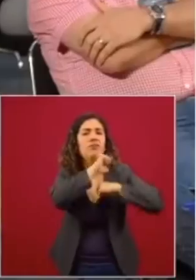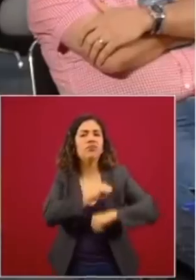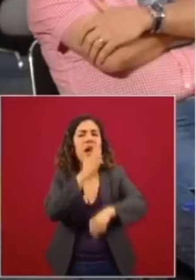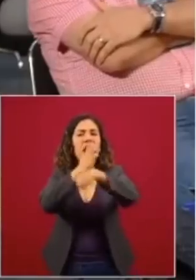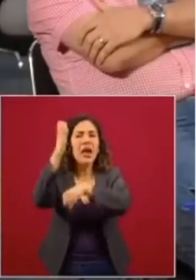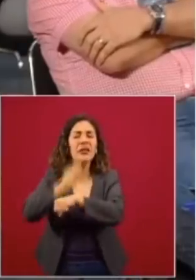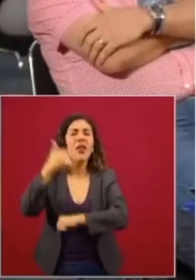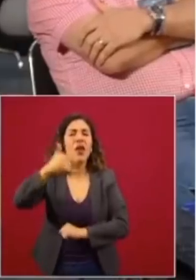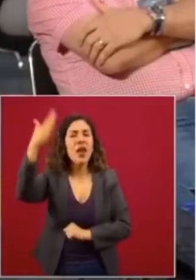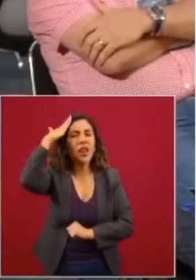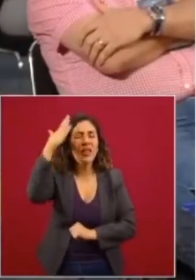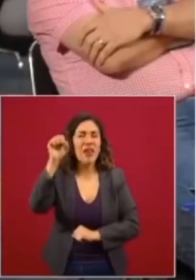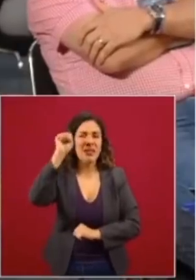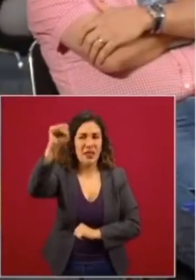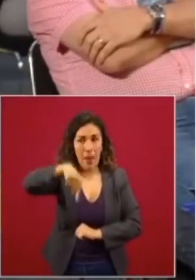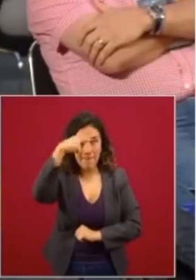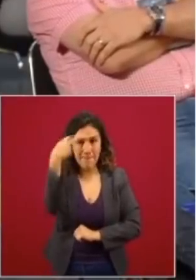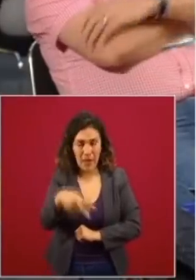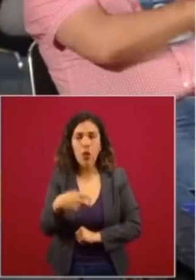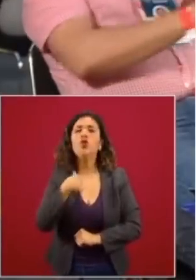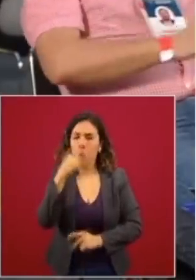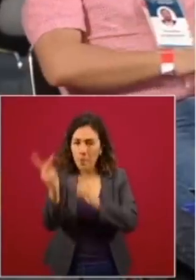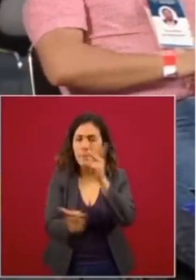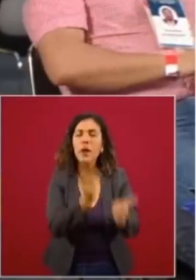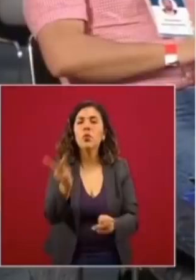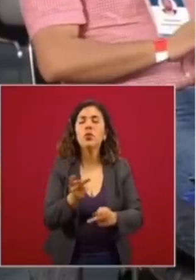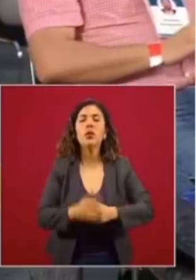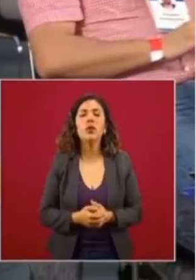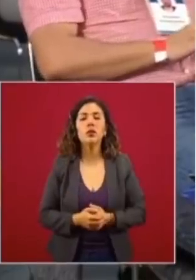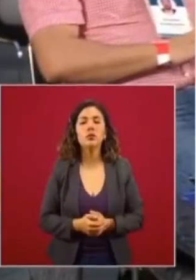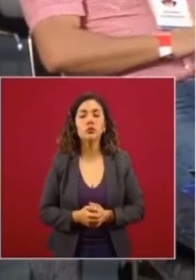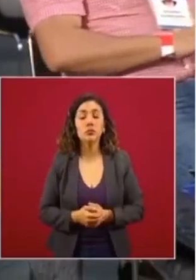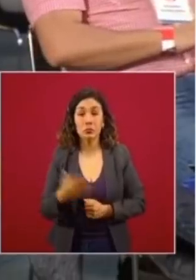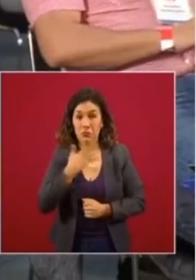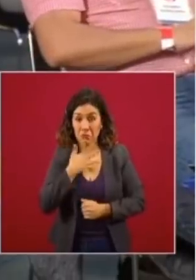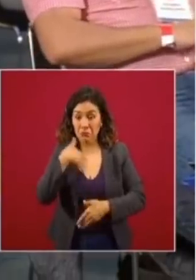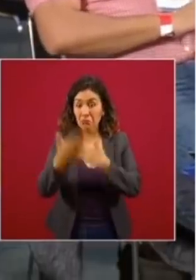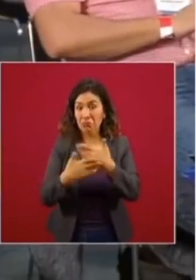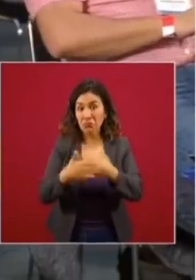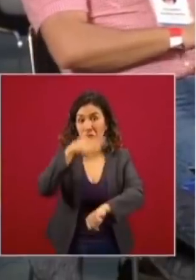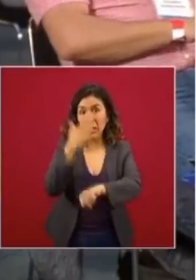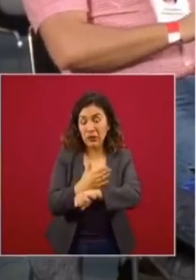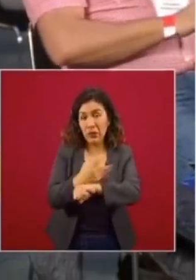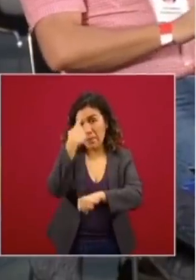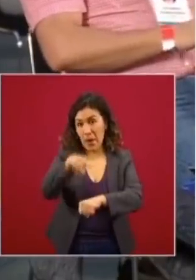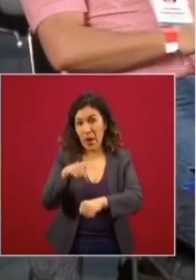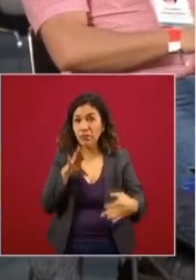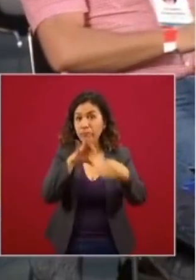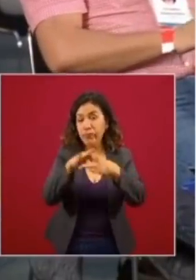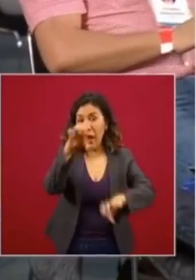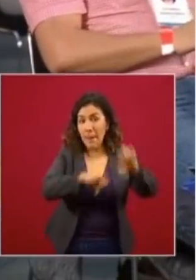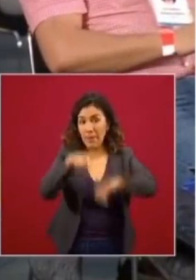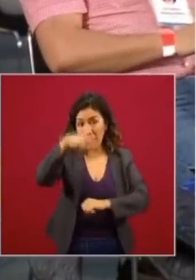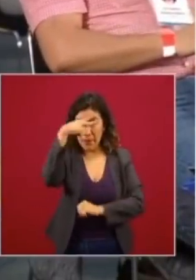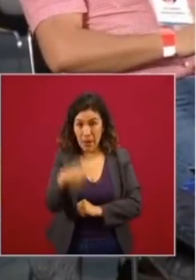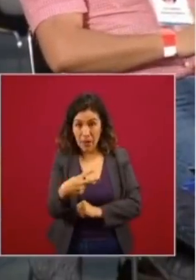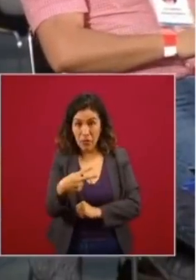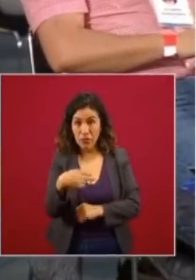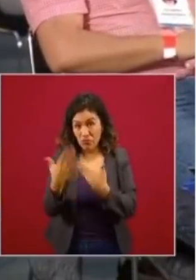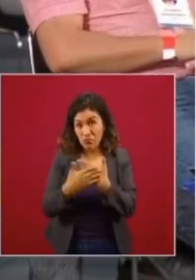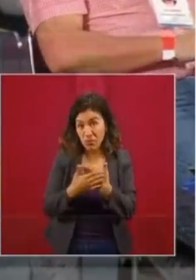y líderes sindicales aquí en México. Preguntarle si se sancionará a la filial de esta empresa aquí en